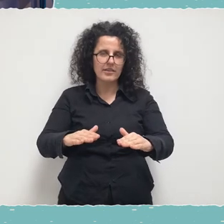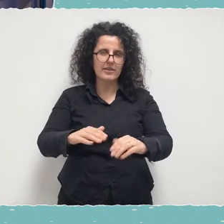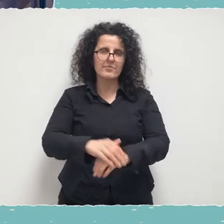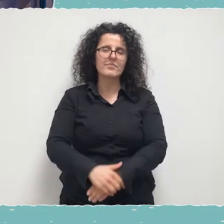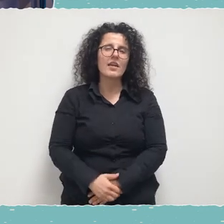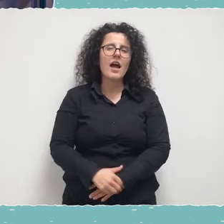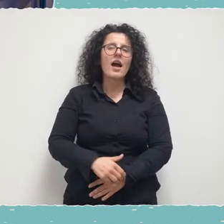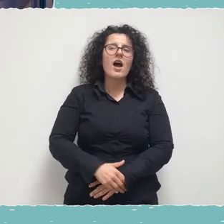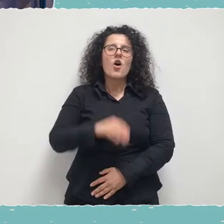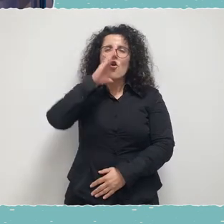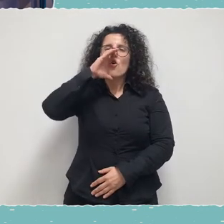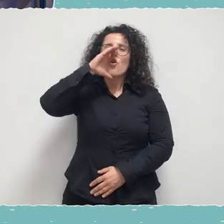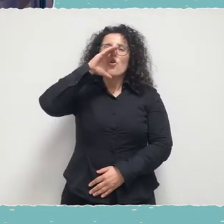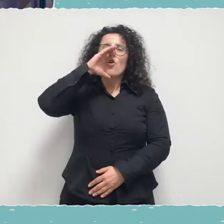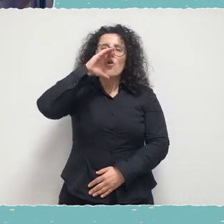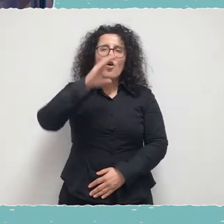de ladrillo e pedra.